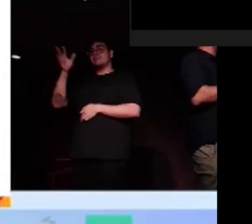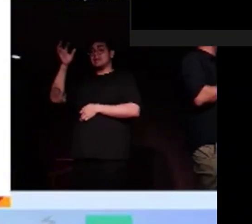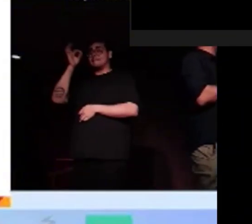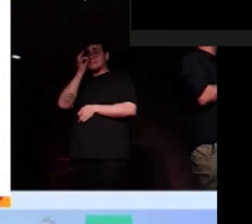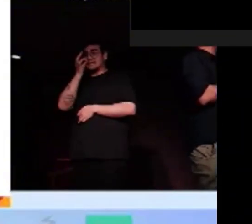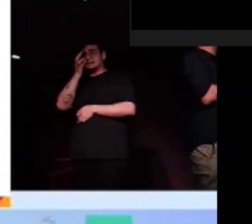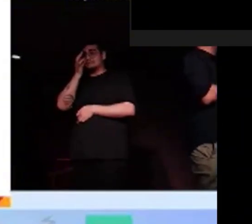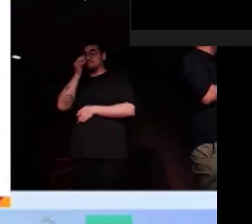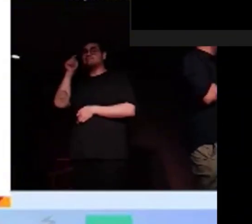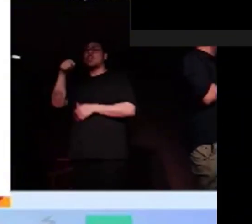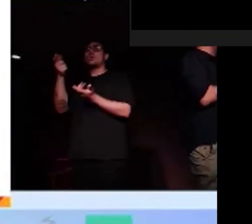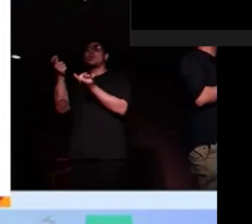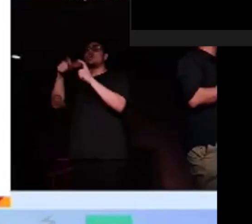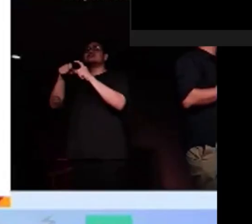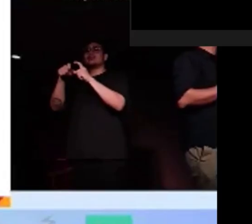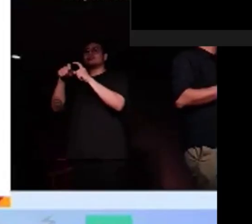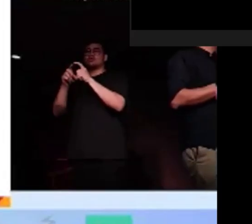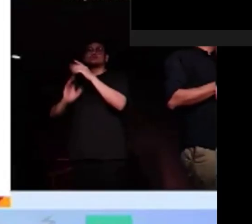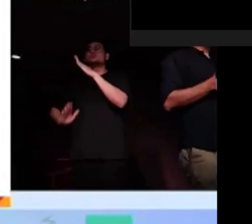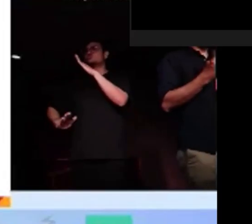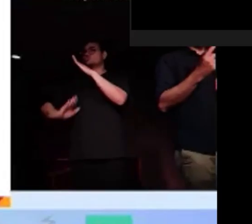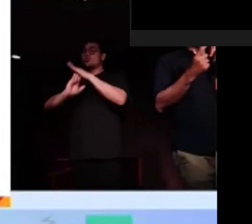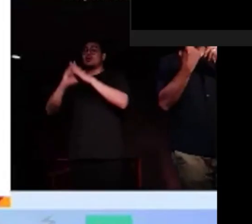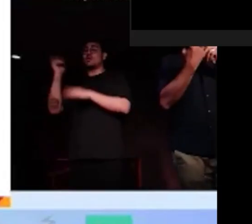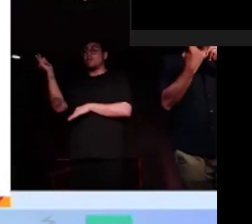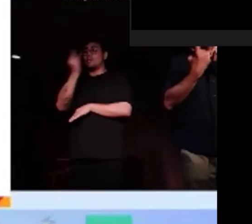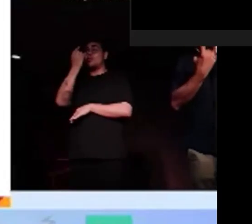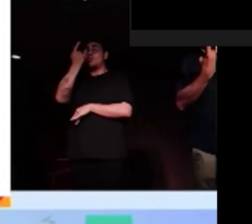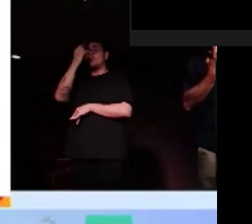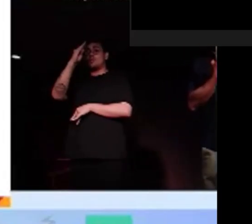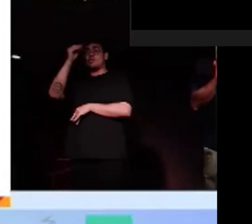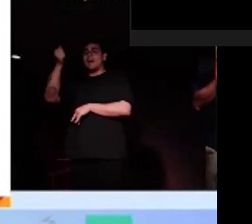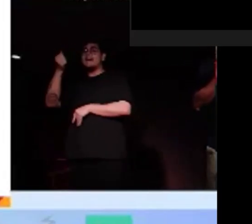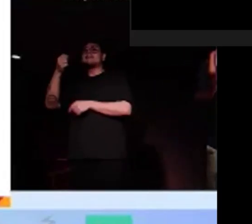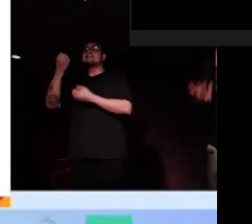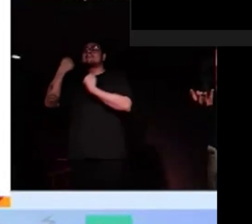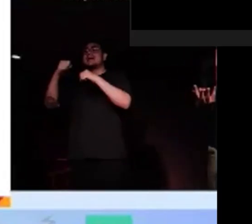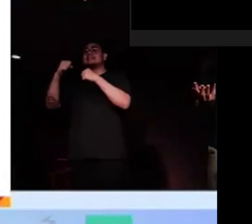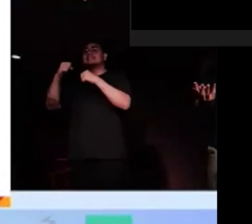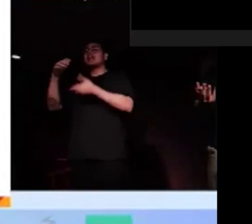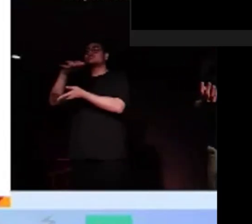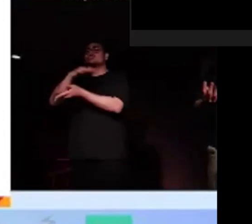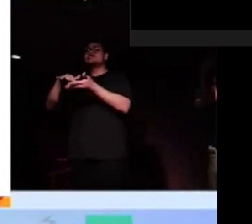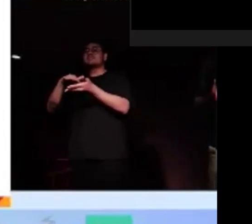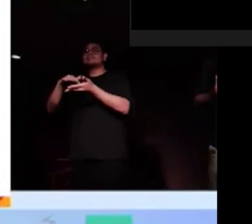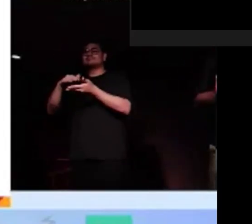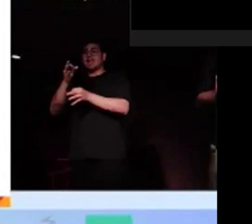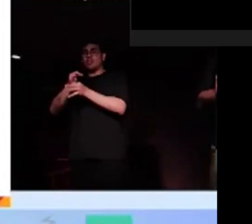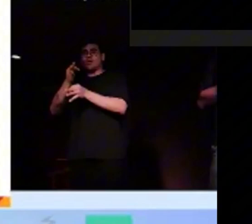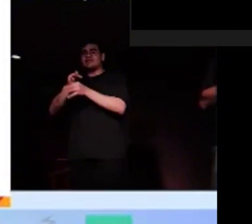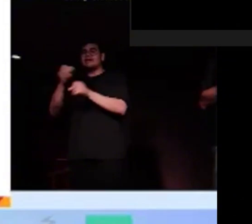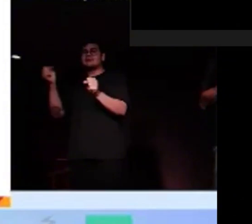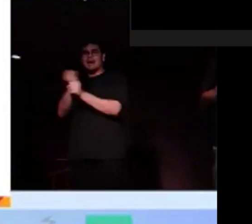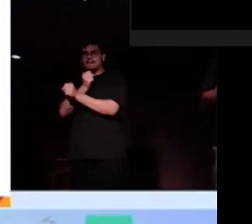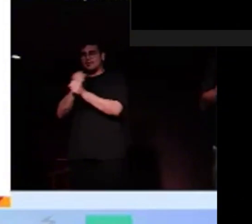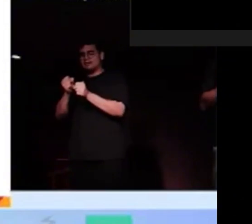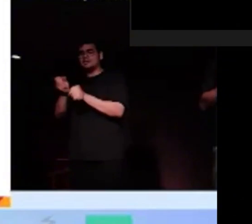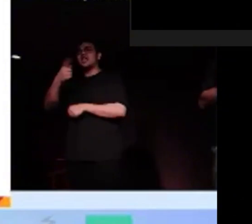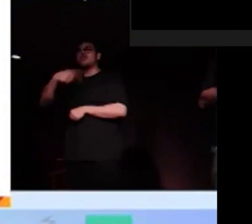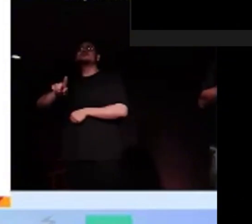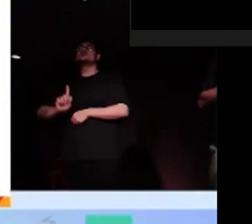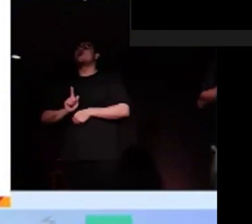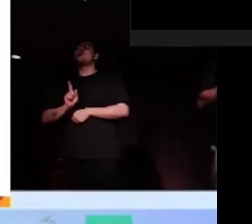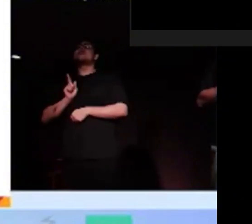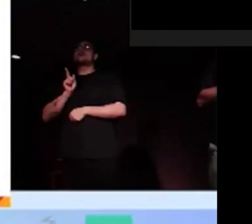Aires aprueba a ciencia mano como la primera práctica social educativa de nuestra facultad. A nosotros nos llenó de orgullo y